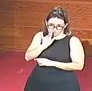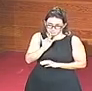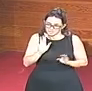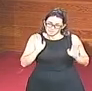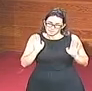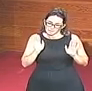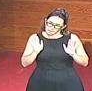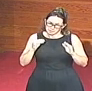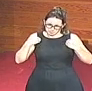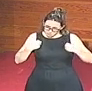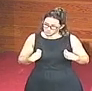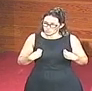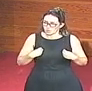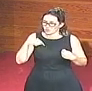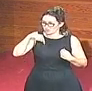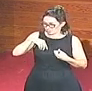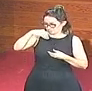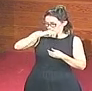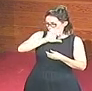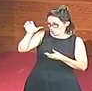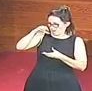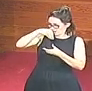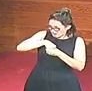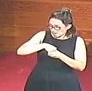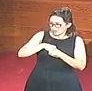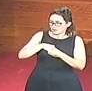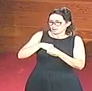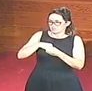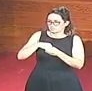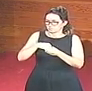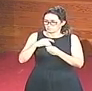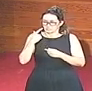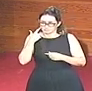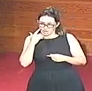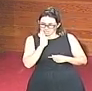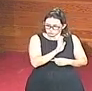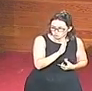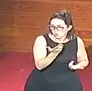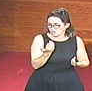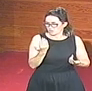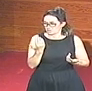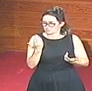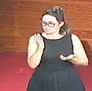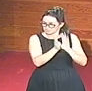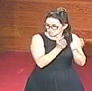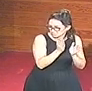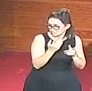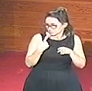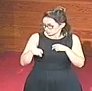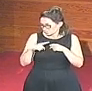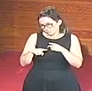tolerar semejante nivel de agresiones o de coacción, ¿no? En el continente que se